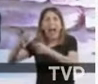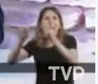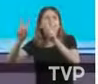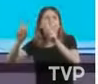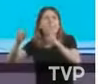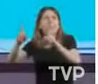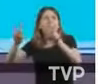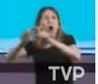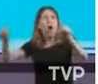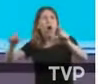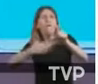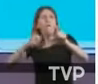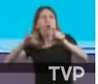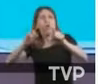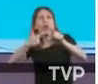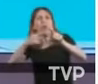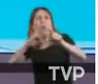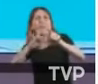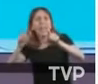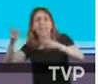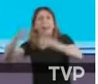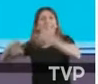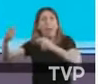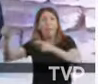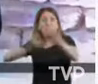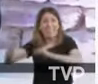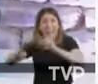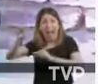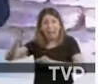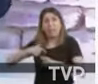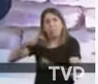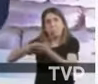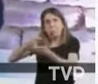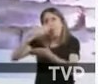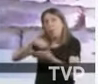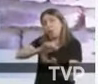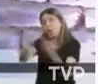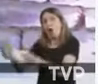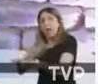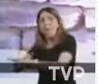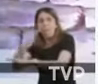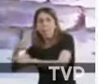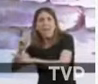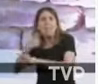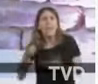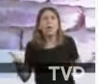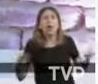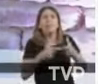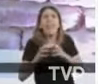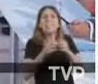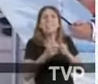abrió el camino al endeudamiento desmedido que después terminó en el Fondo Monetario Internacional, en aquella sesión después de los fondos